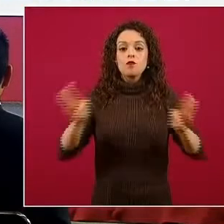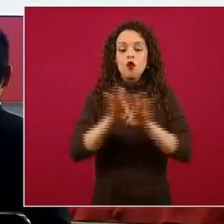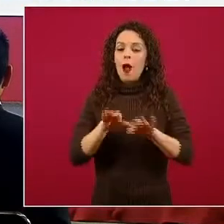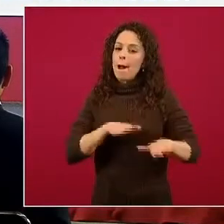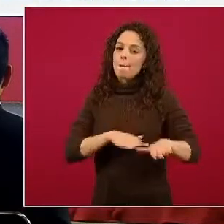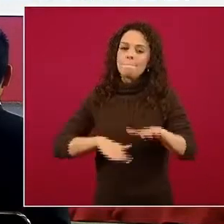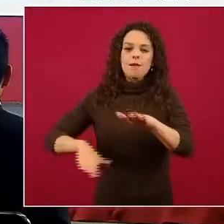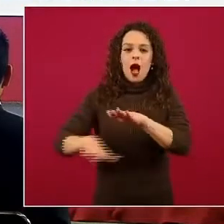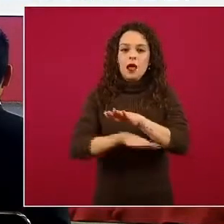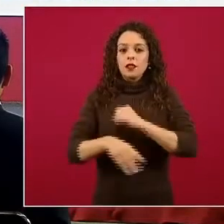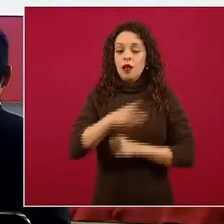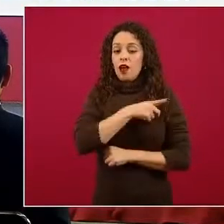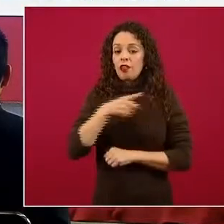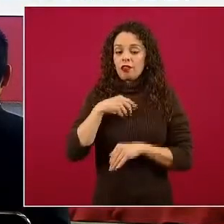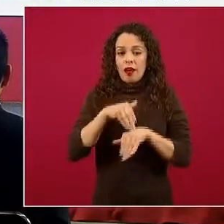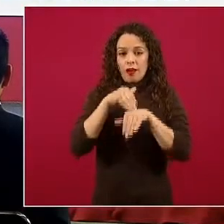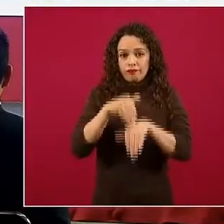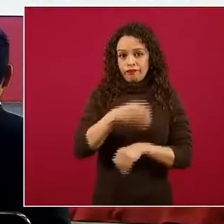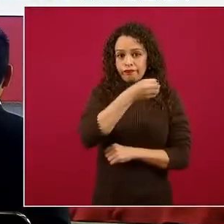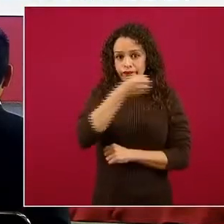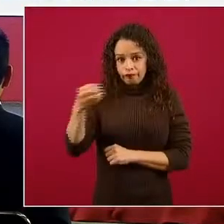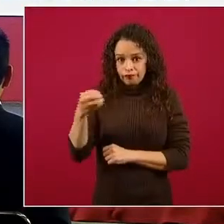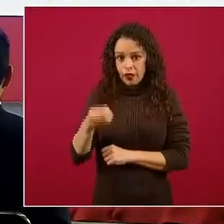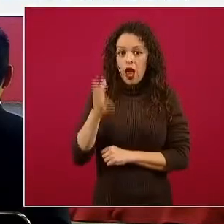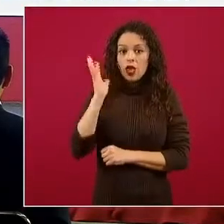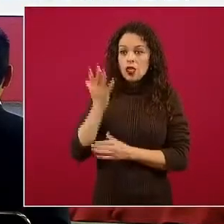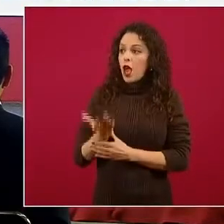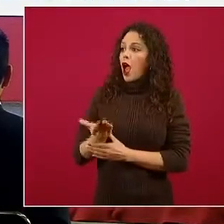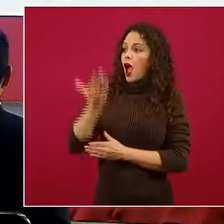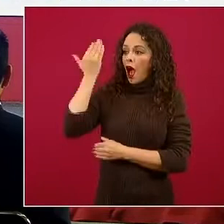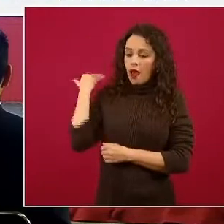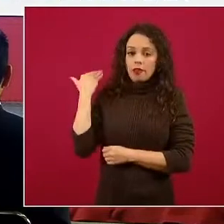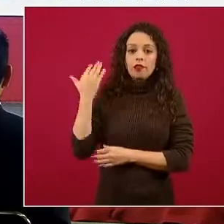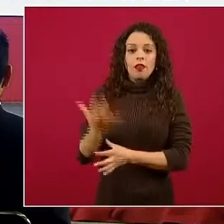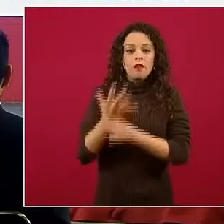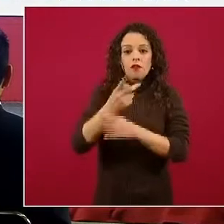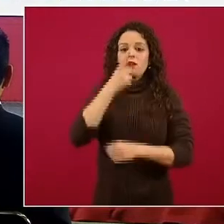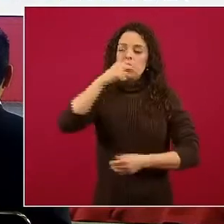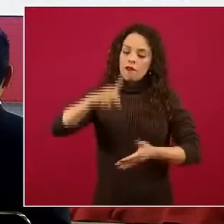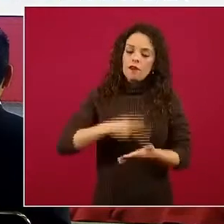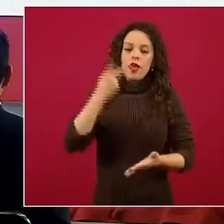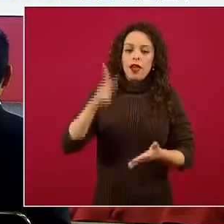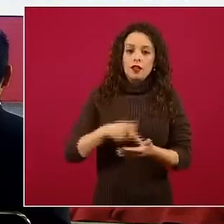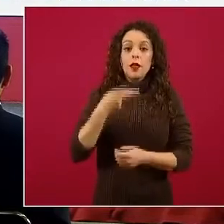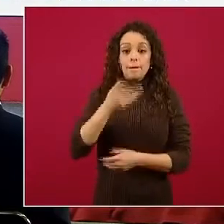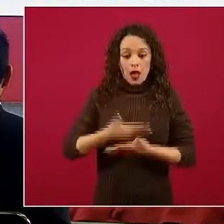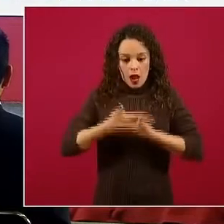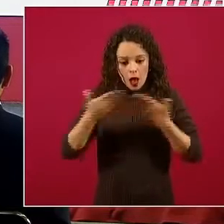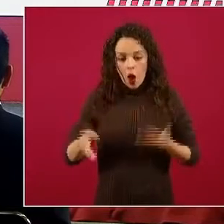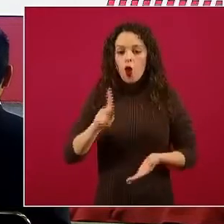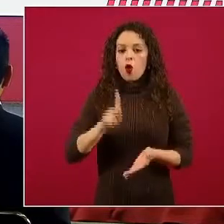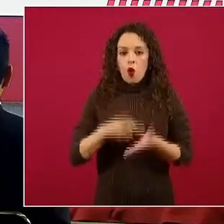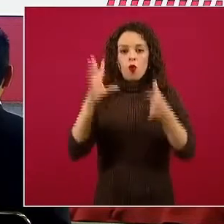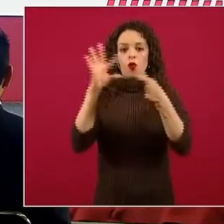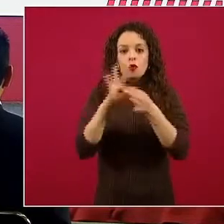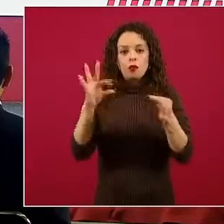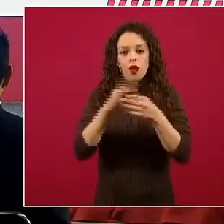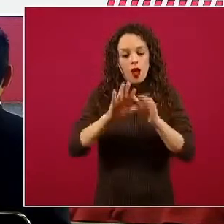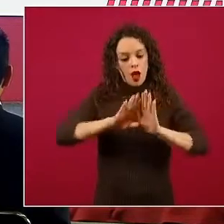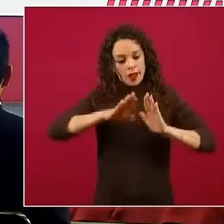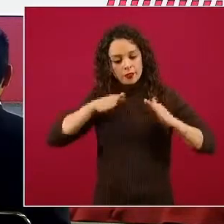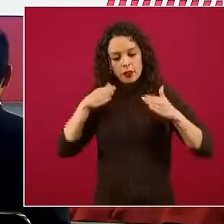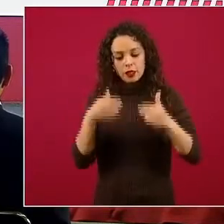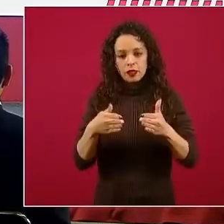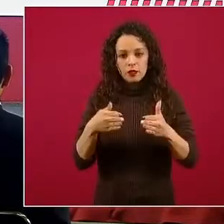5 reglas básicas que hemos señalado una y otra vez, pero que enfatizamos de manera muy puntual en este momento